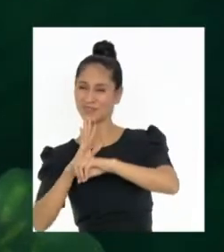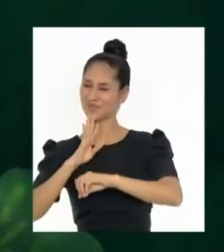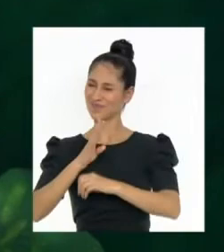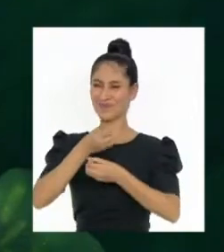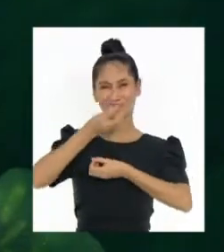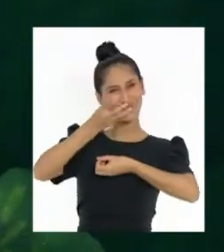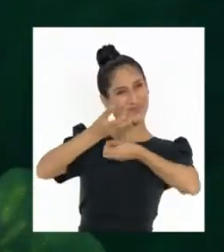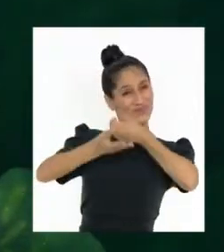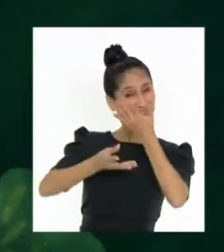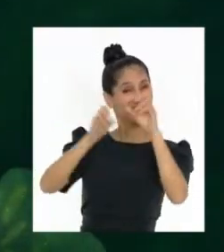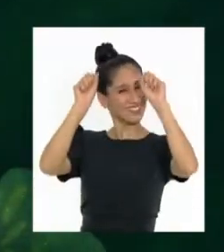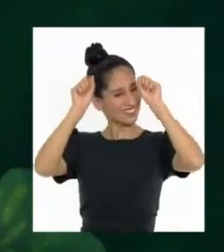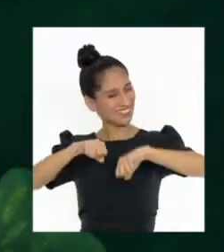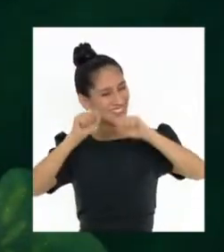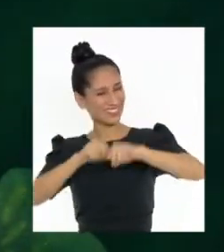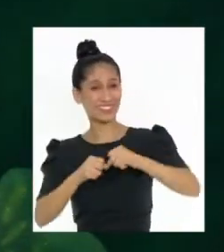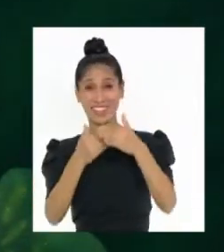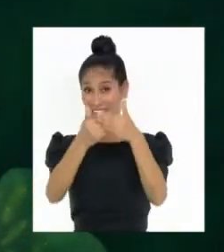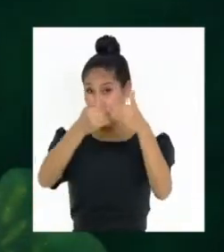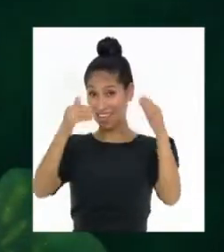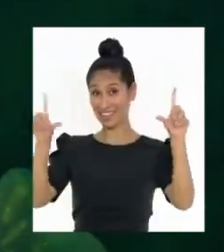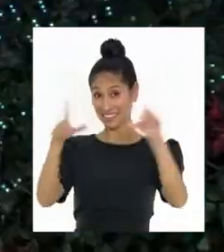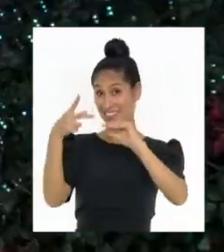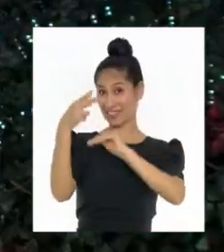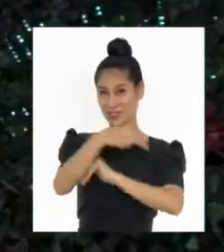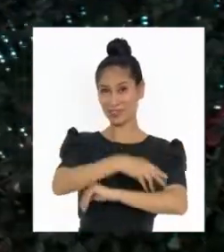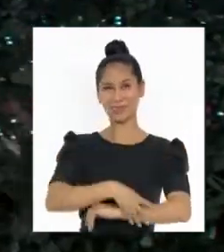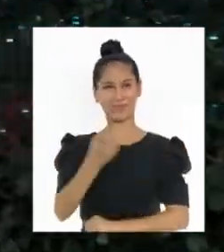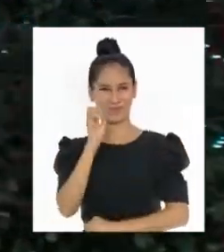de irnos a una pausa, quiero dejarlos con esta idea.